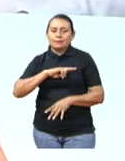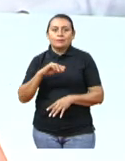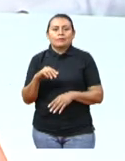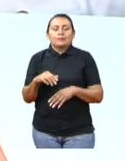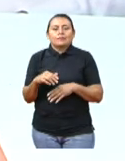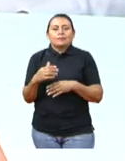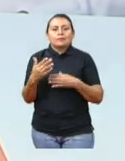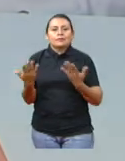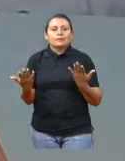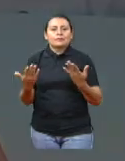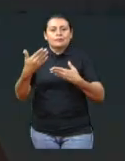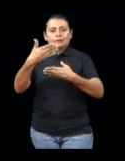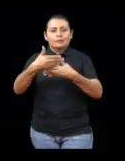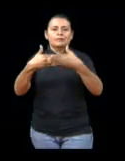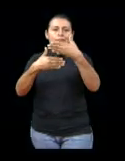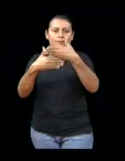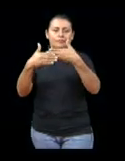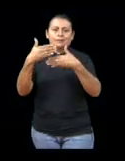la infraestructura.